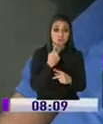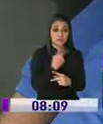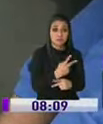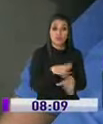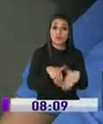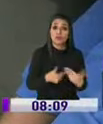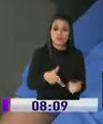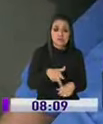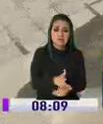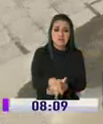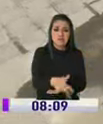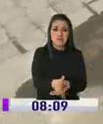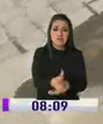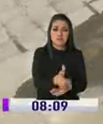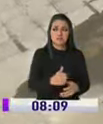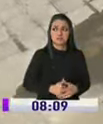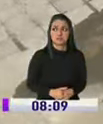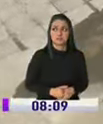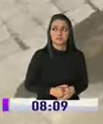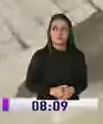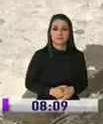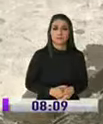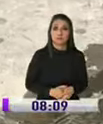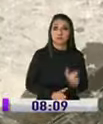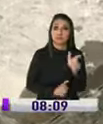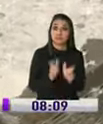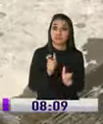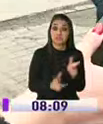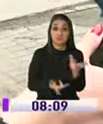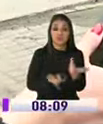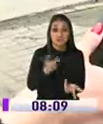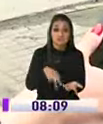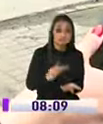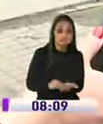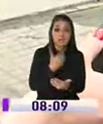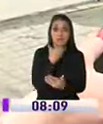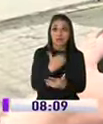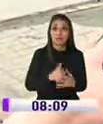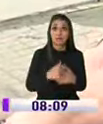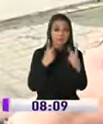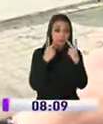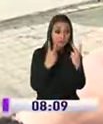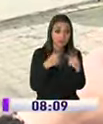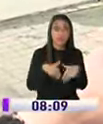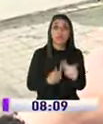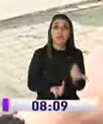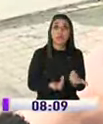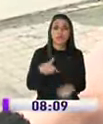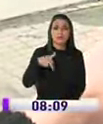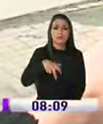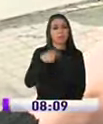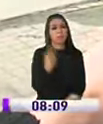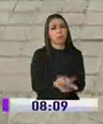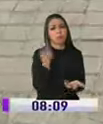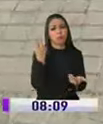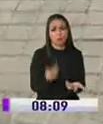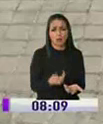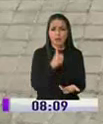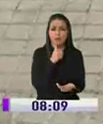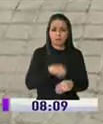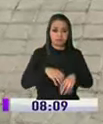las calles. Los peatones incluso temen sufrir algún accidente. Pues si no se ve, entonces una se le va, se cae la coche. Solicitan